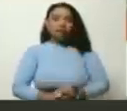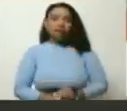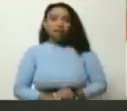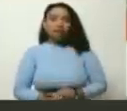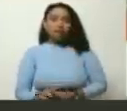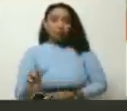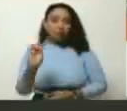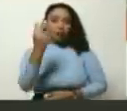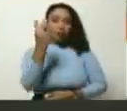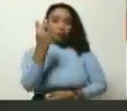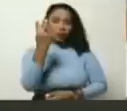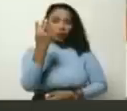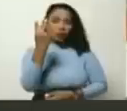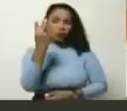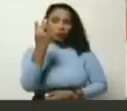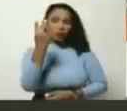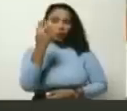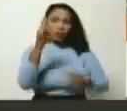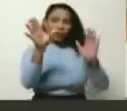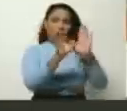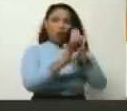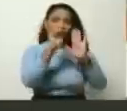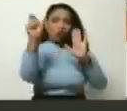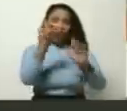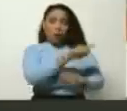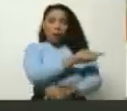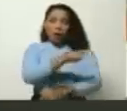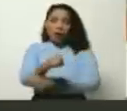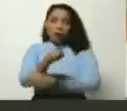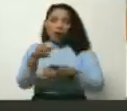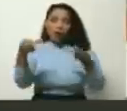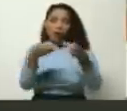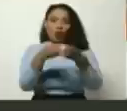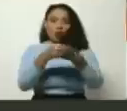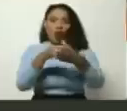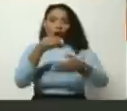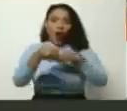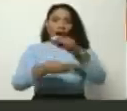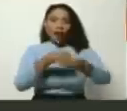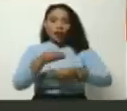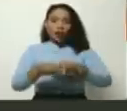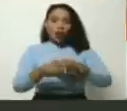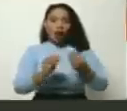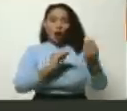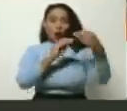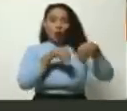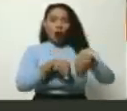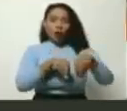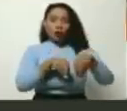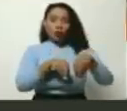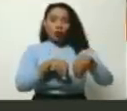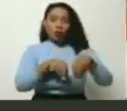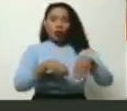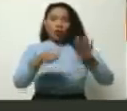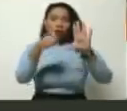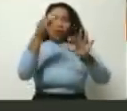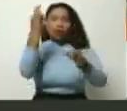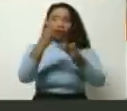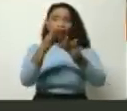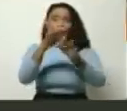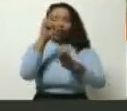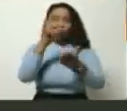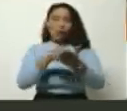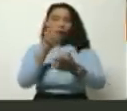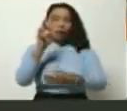2. Constitución y mandato de los cuerpos creados mediante acuerdo parcial del 6 de septiembre